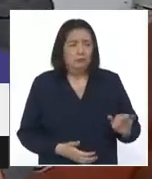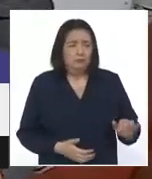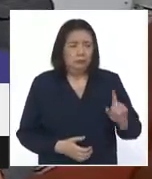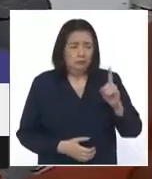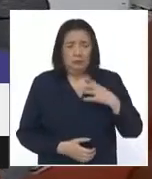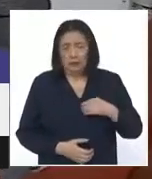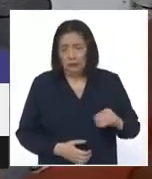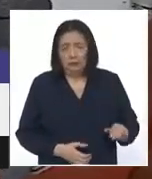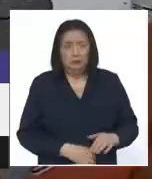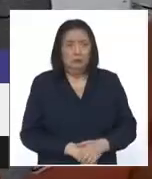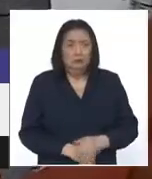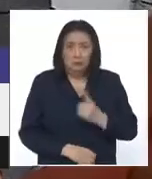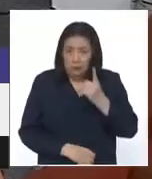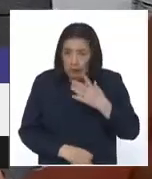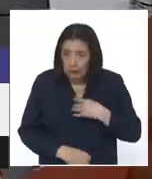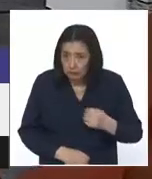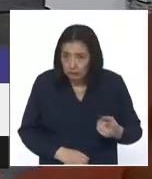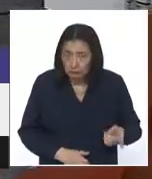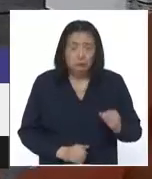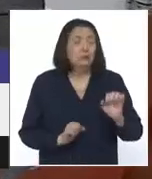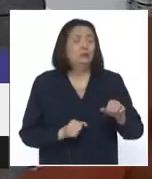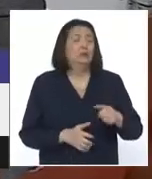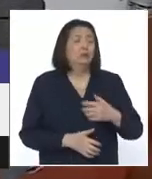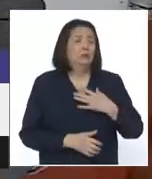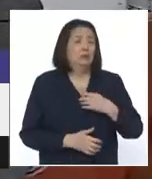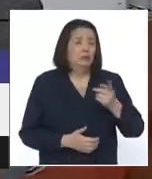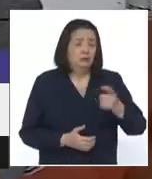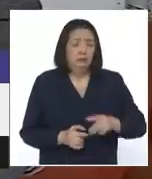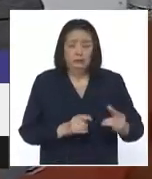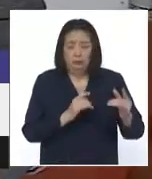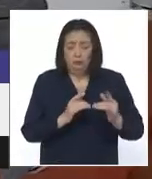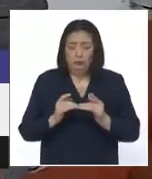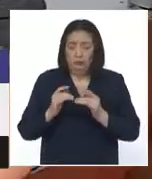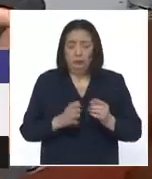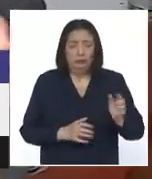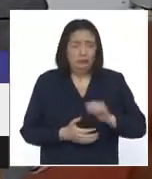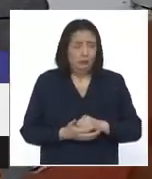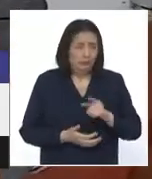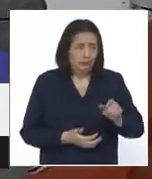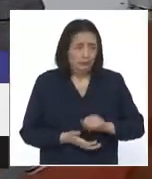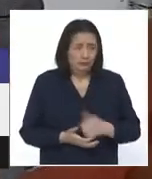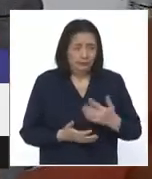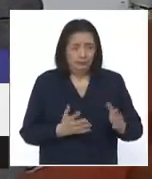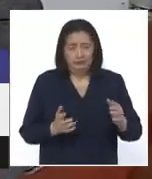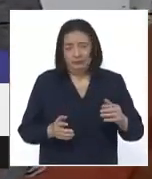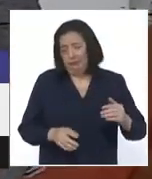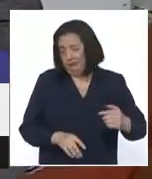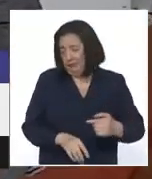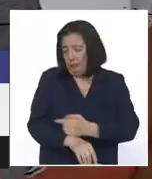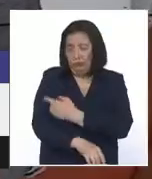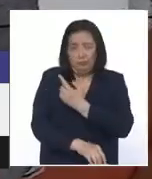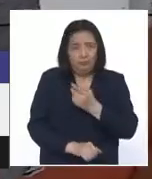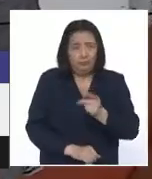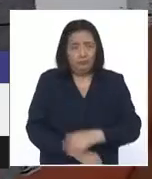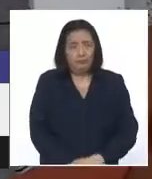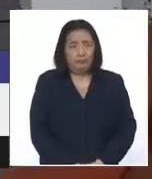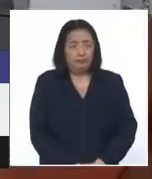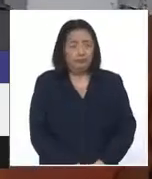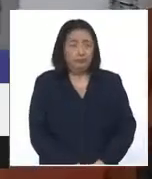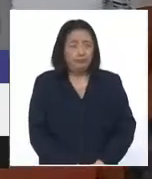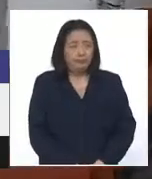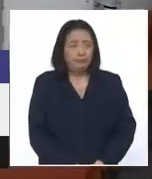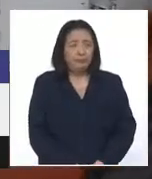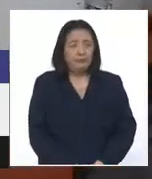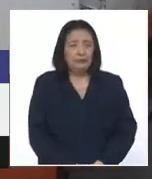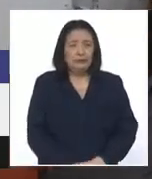tiene 1 añito. ¿Un año? 1 añito, y ha estado en la cuna. Y en la cuna le ha rozado la bala.